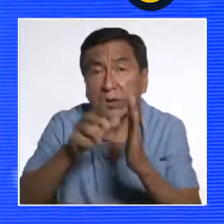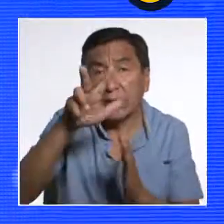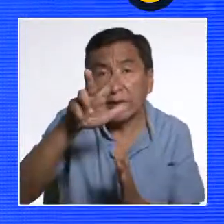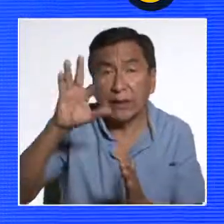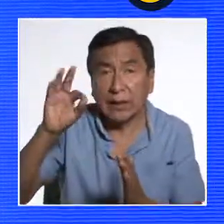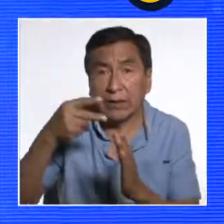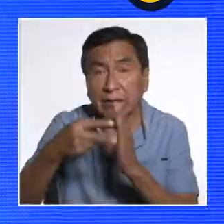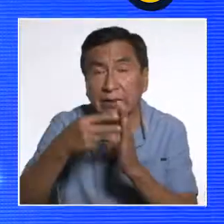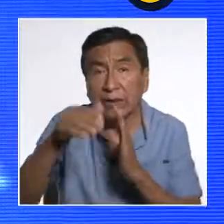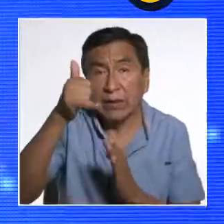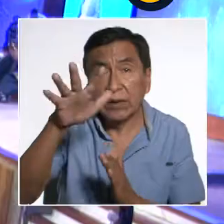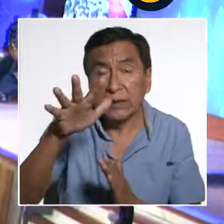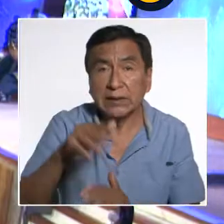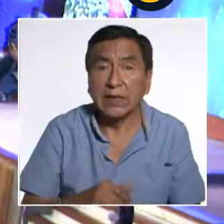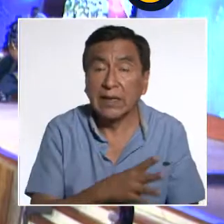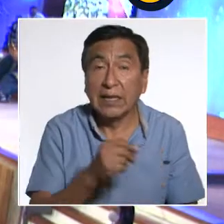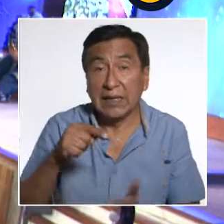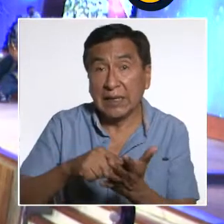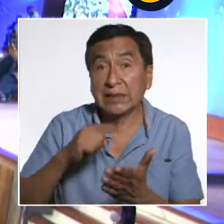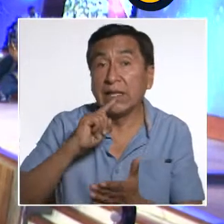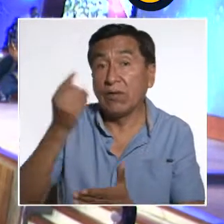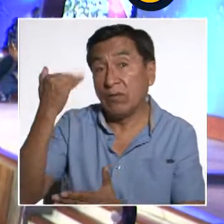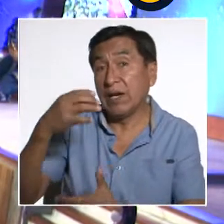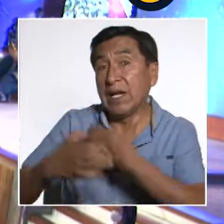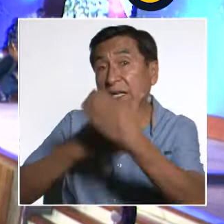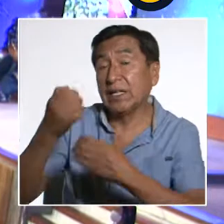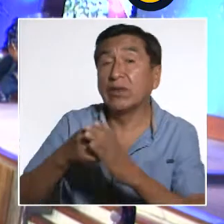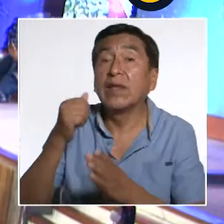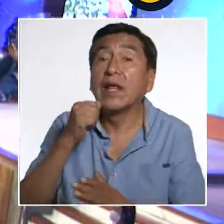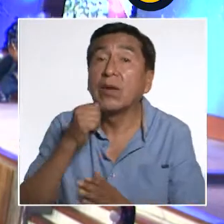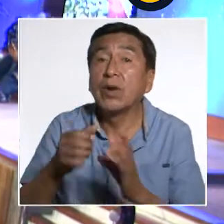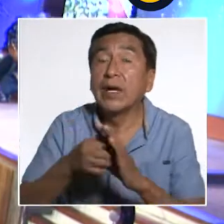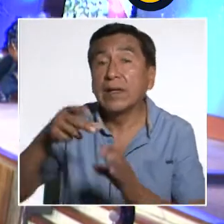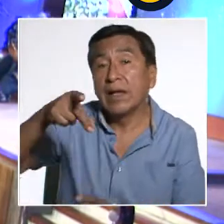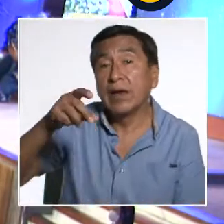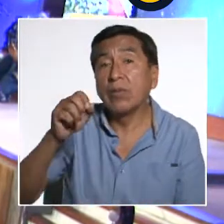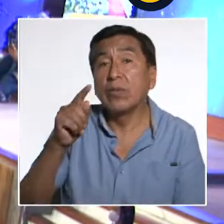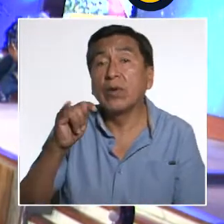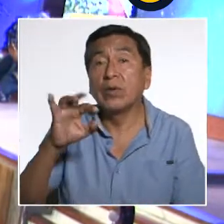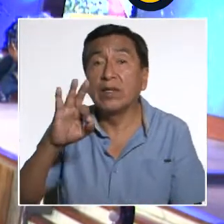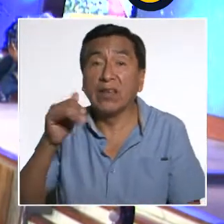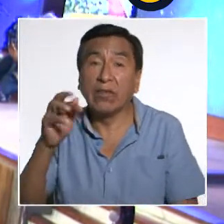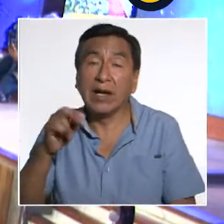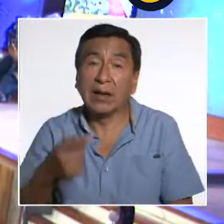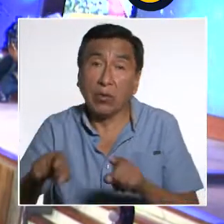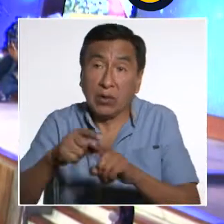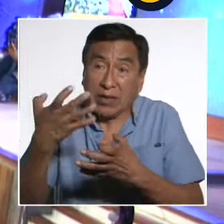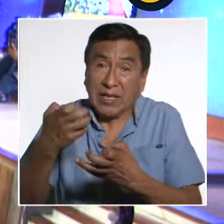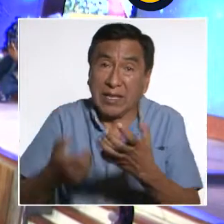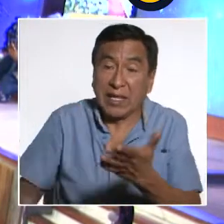versículo 15. Y este fue el grito de la mujer de Potifar cuando ella quiso